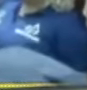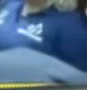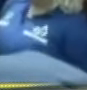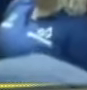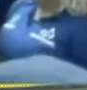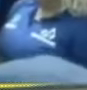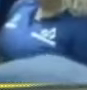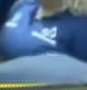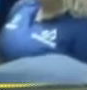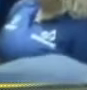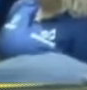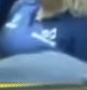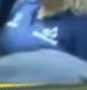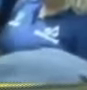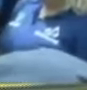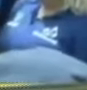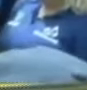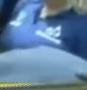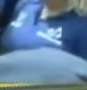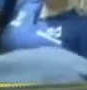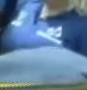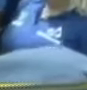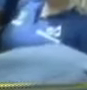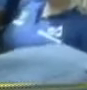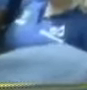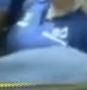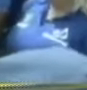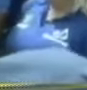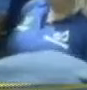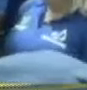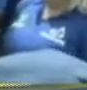300,000 cadáveres que nunca aparecieron 300,000